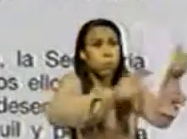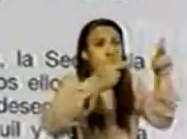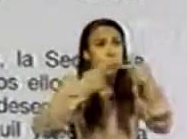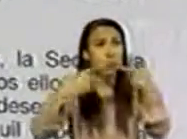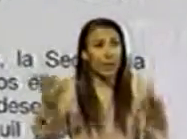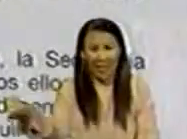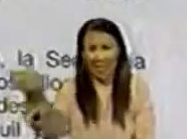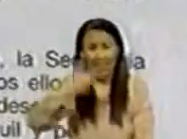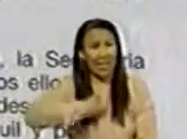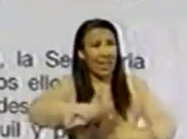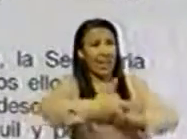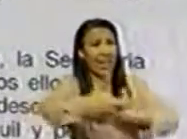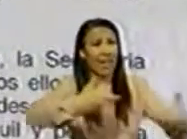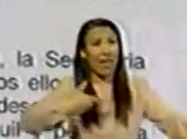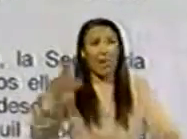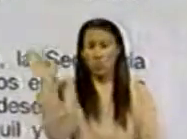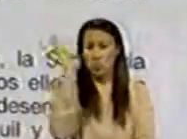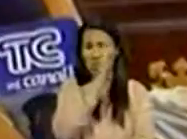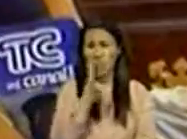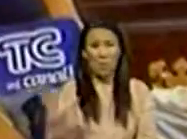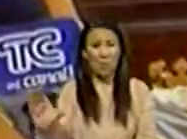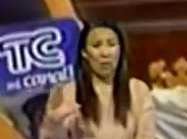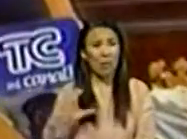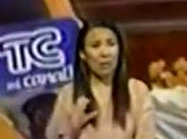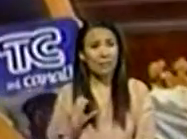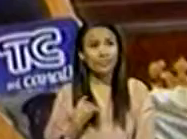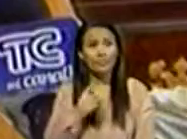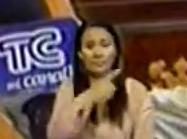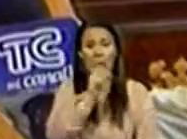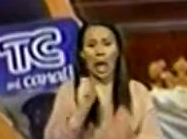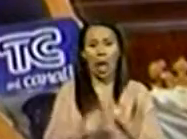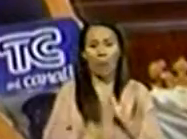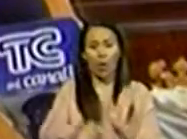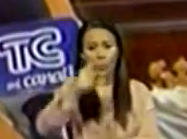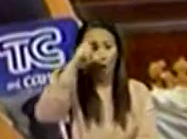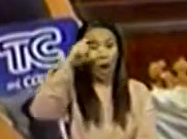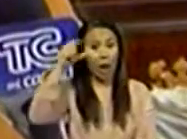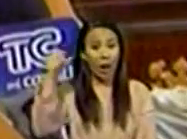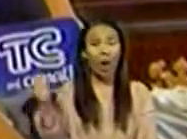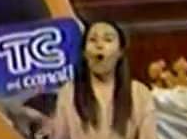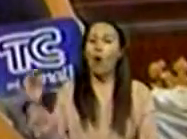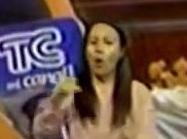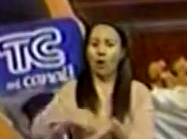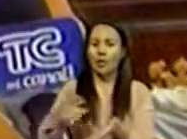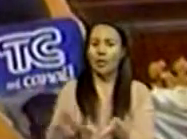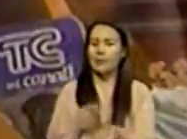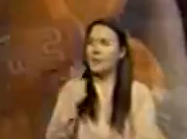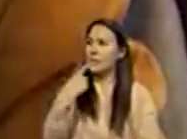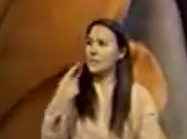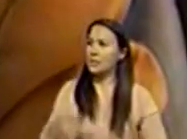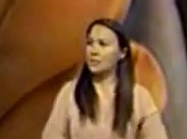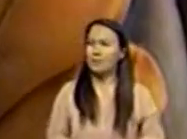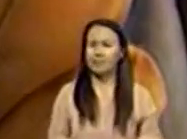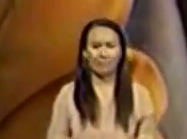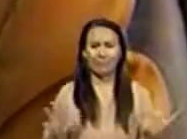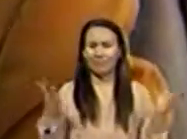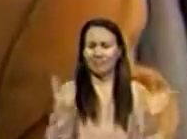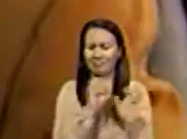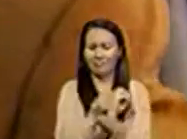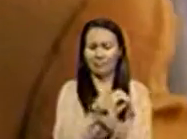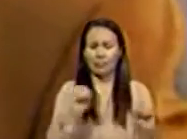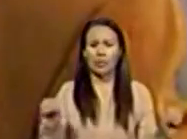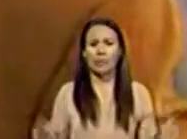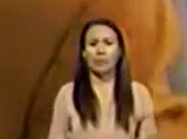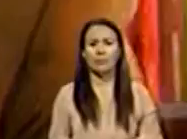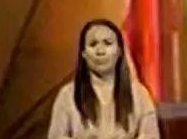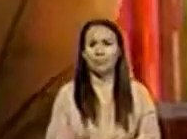entregado dinero que jamás recibieron? El abogado de Jorge Glass, sin embargo, otra vez negó cualquier posibilidad. Ni un